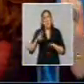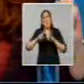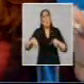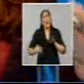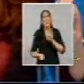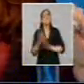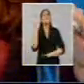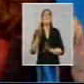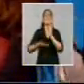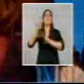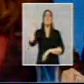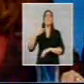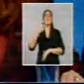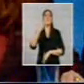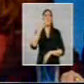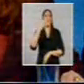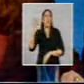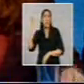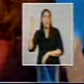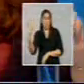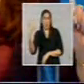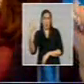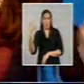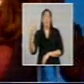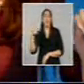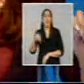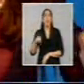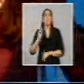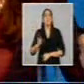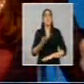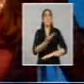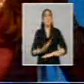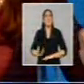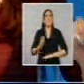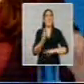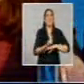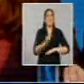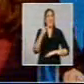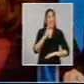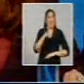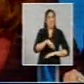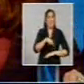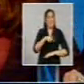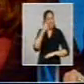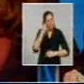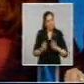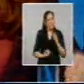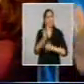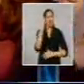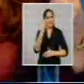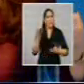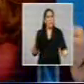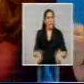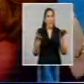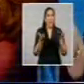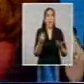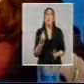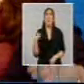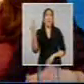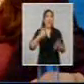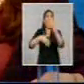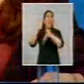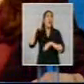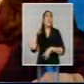año 2004 en la presidencia de Néstor Kirchner, cuando